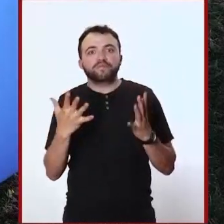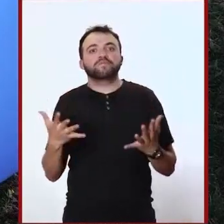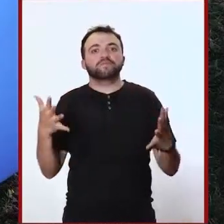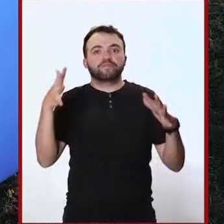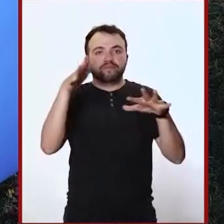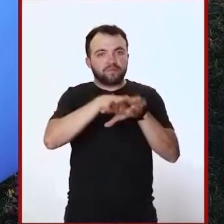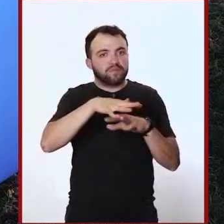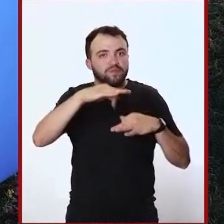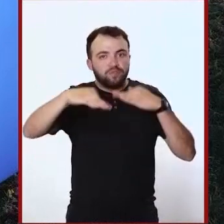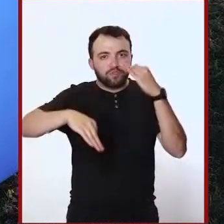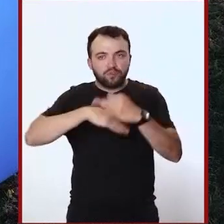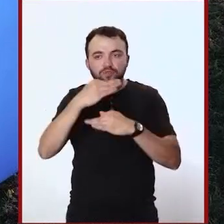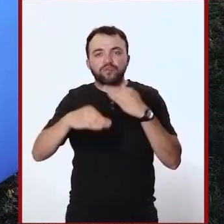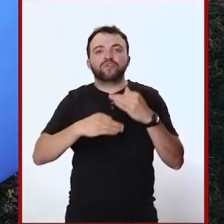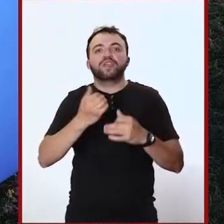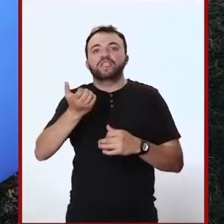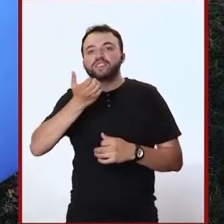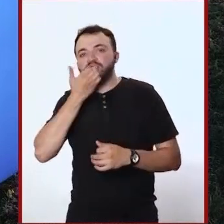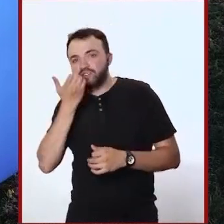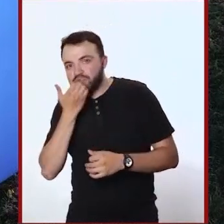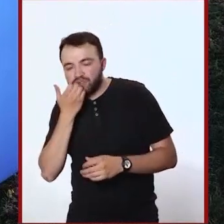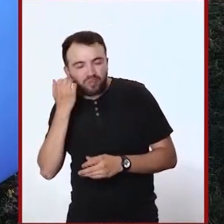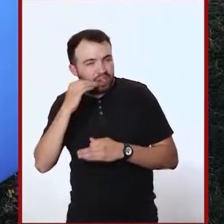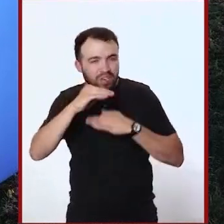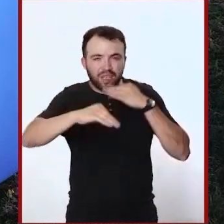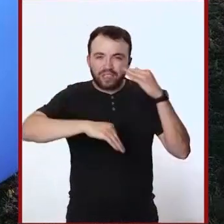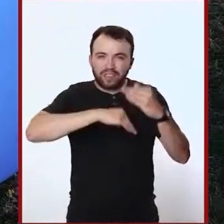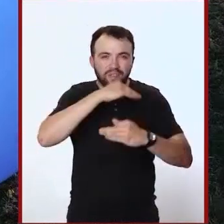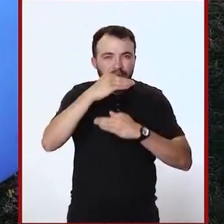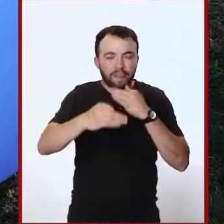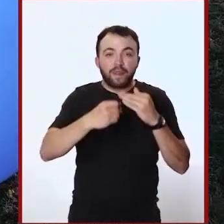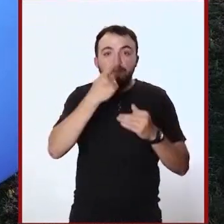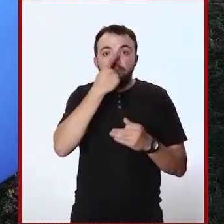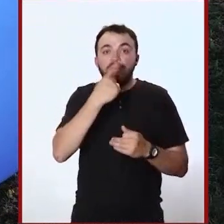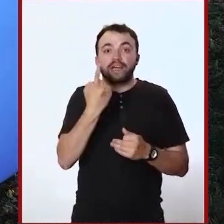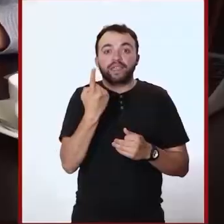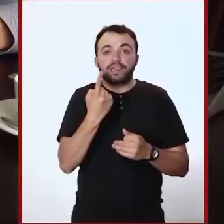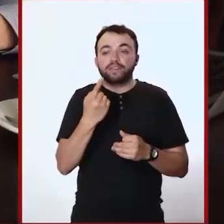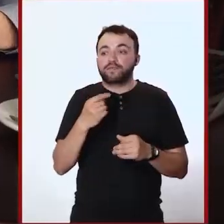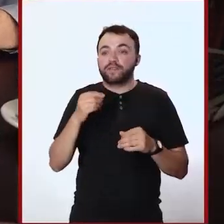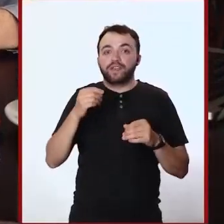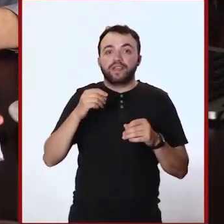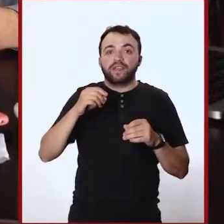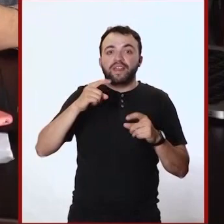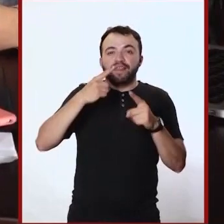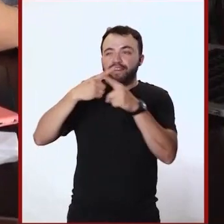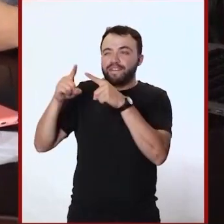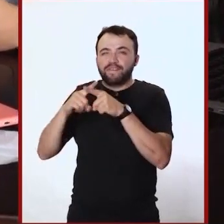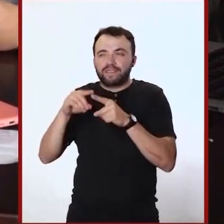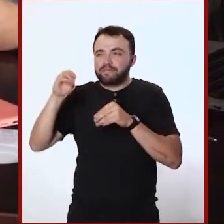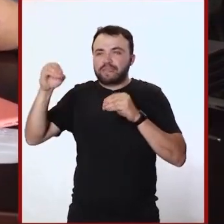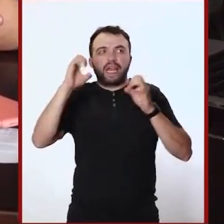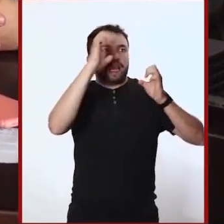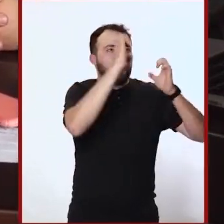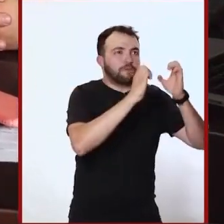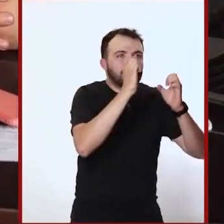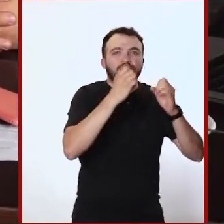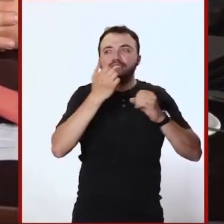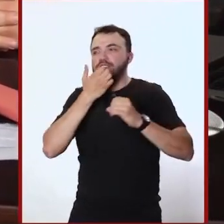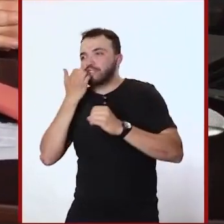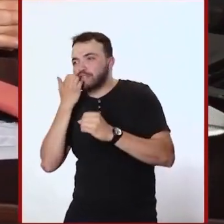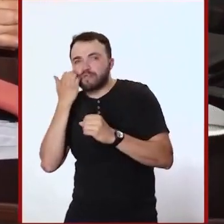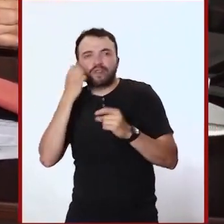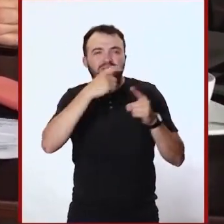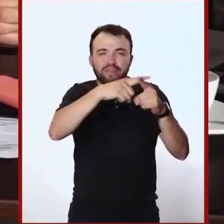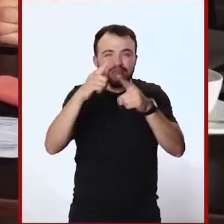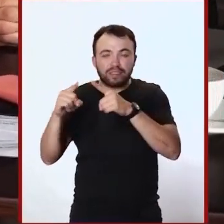incorporarse, ¿no? En todos los planes de estudios para tratar de diferentes trincheras reducir esta brecha de desigualdad que hay entre hombres y mujeres